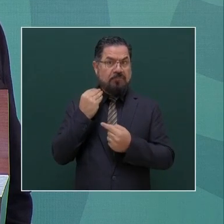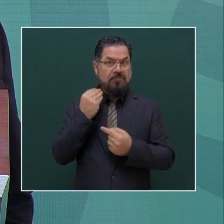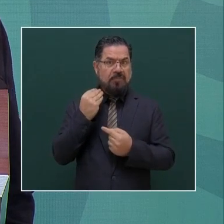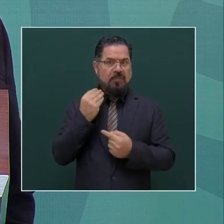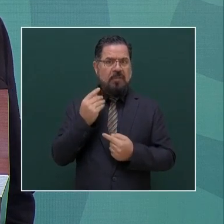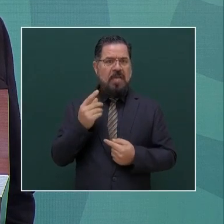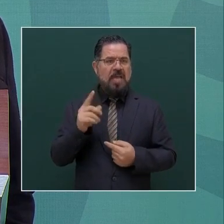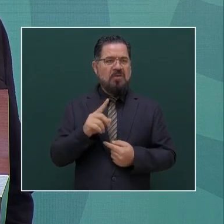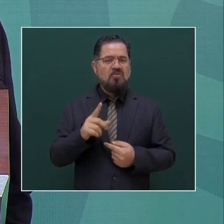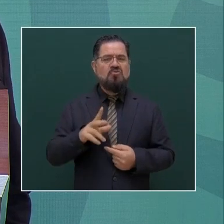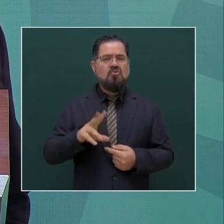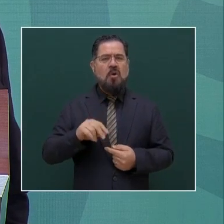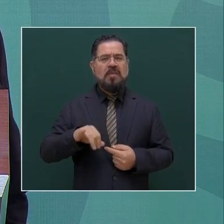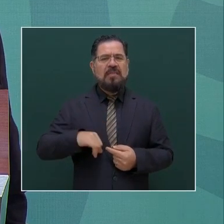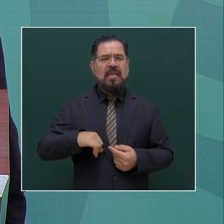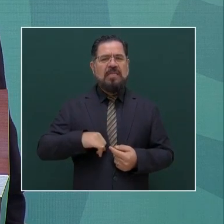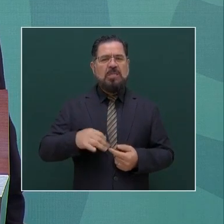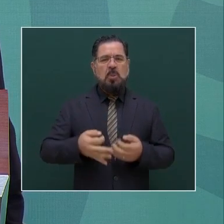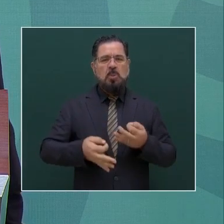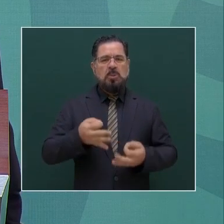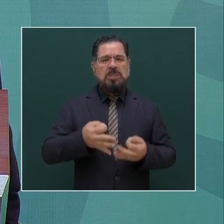vocación de justicia,